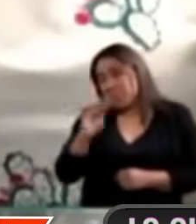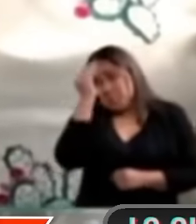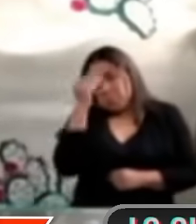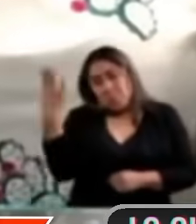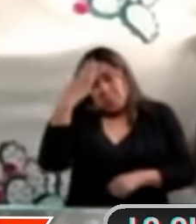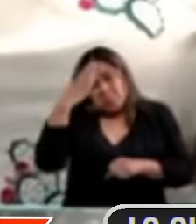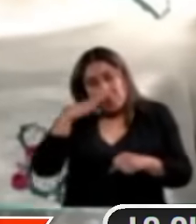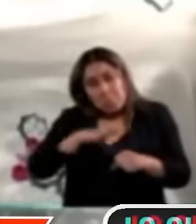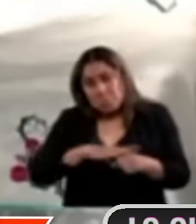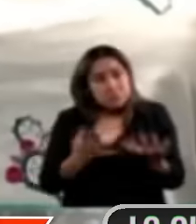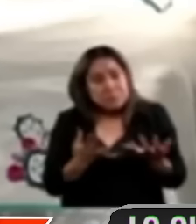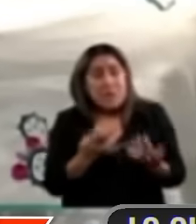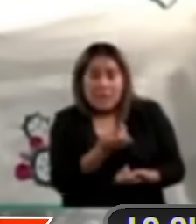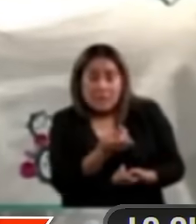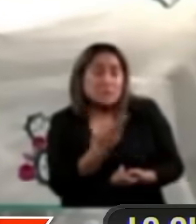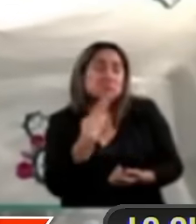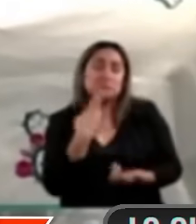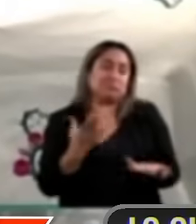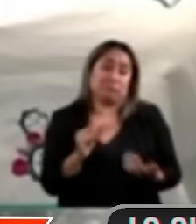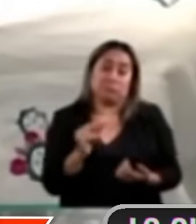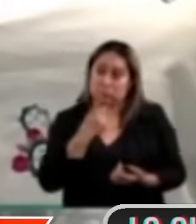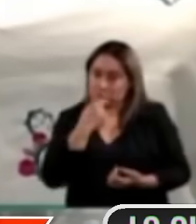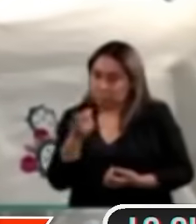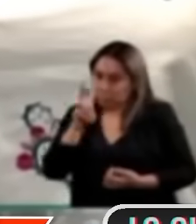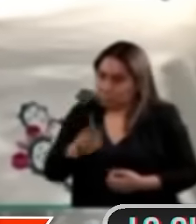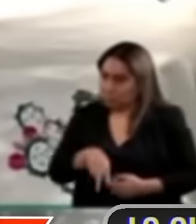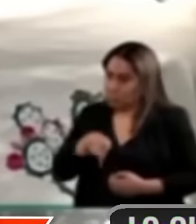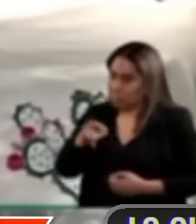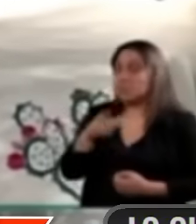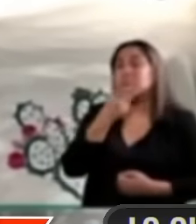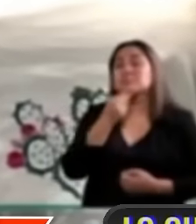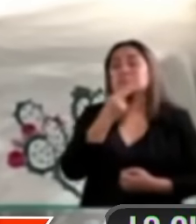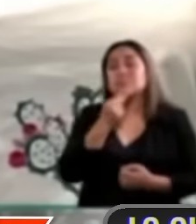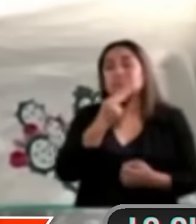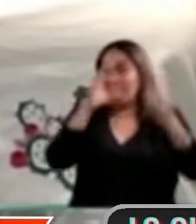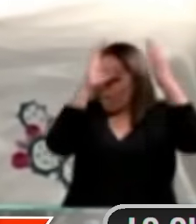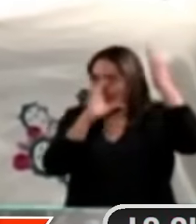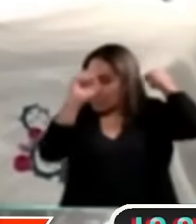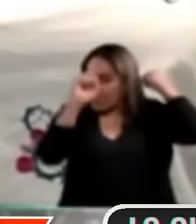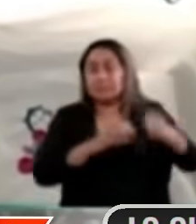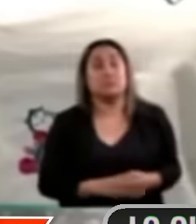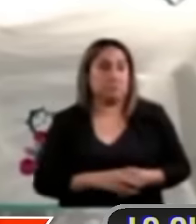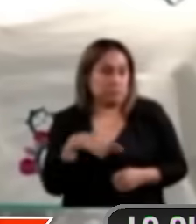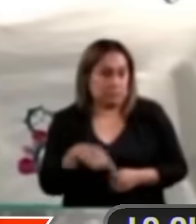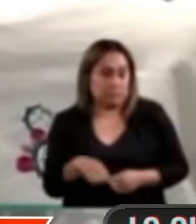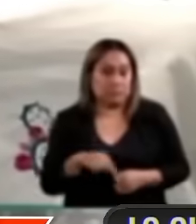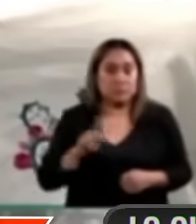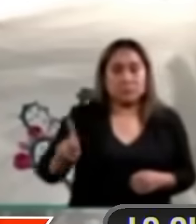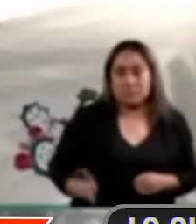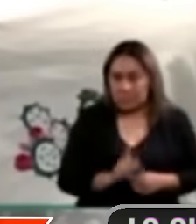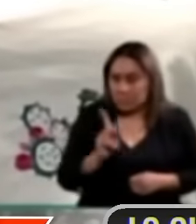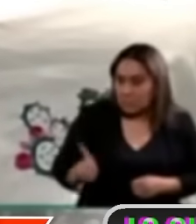valen, dijo con verdad Salvador Allende. El nuestro es un pueblo con memoria